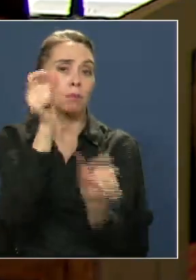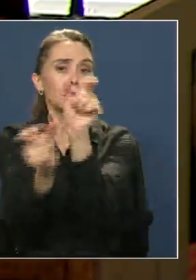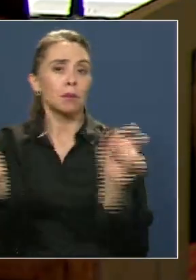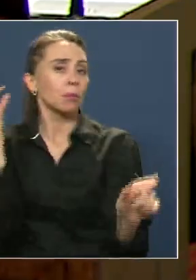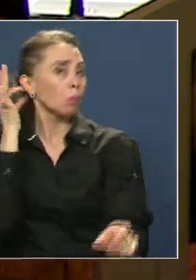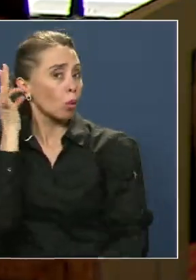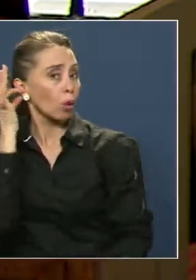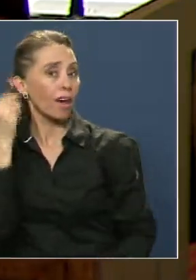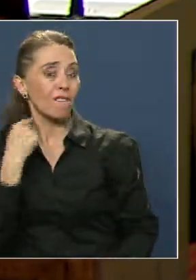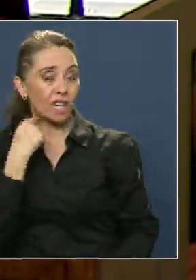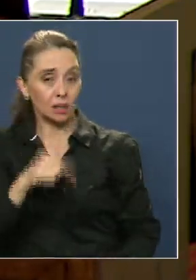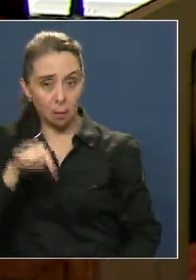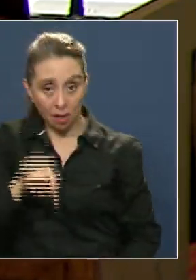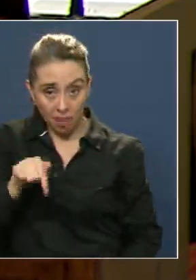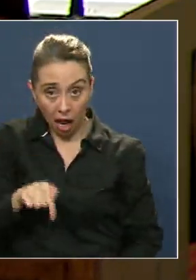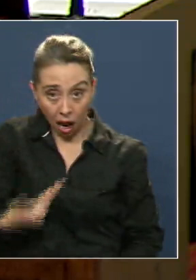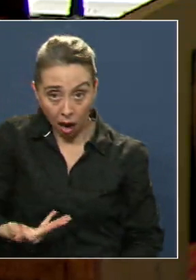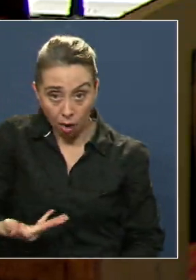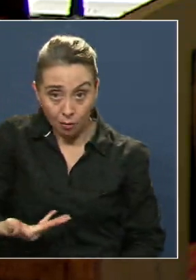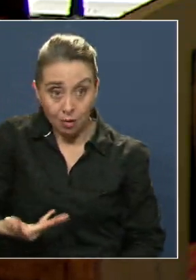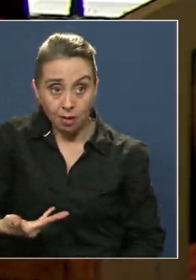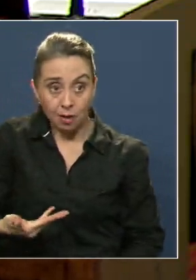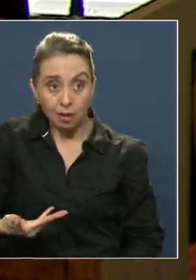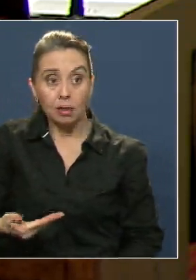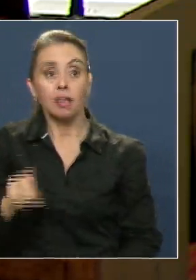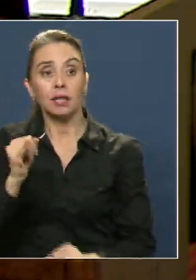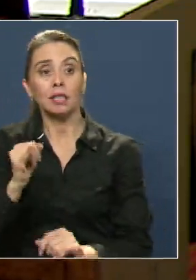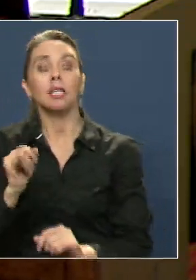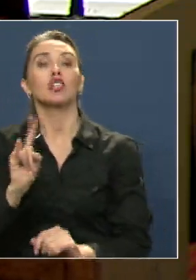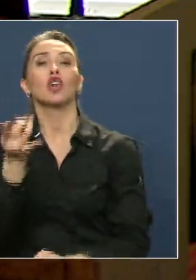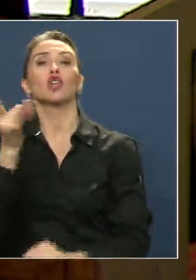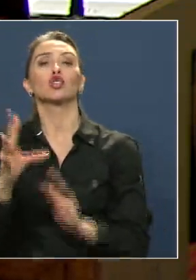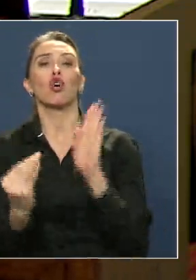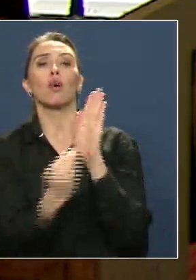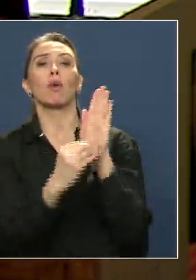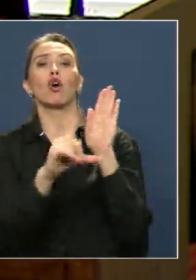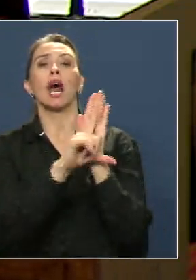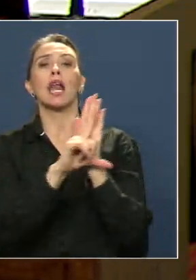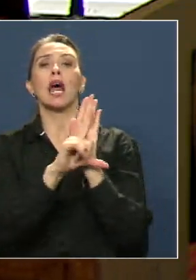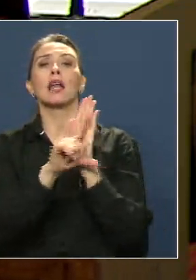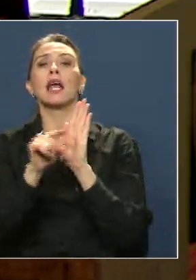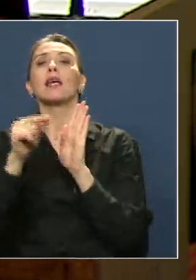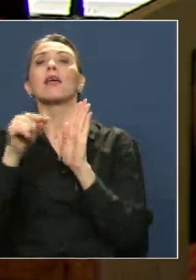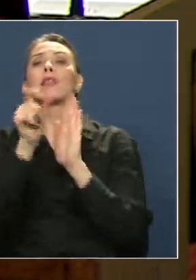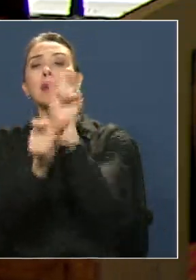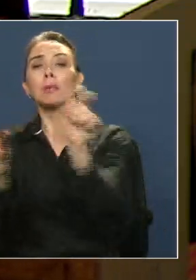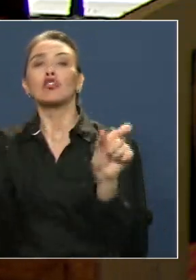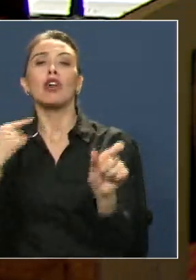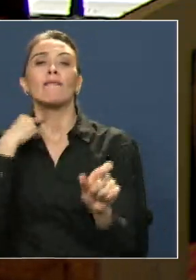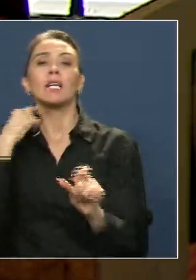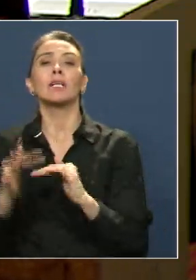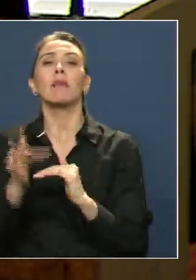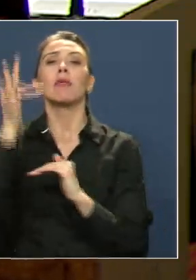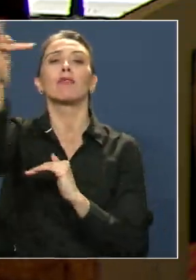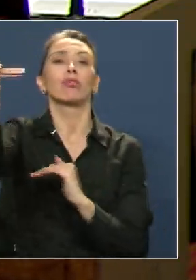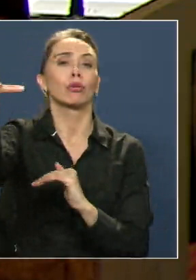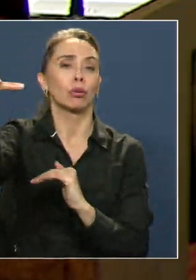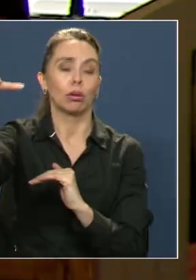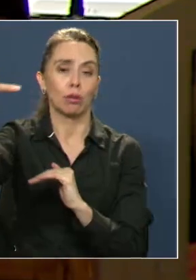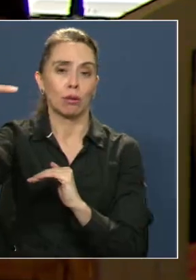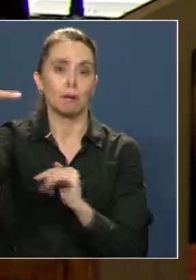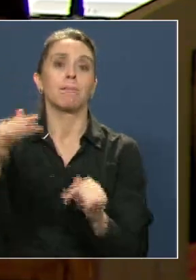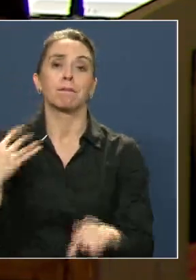víctimas de hoy y no solamente a aquellos y aquellas víctimas del mañana. Por eso, presidente, creo que es